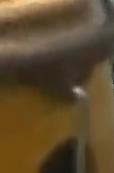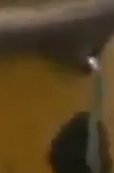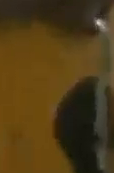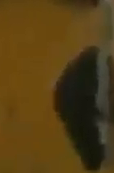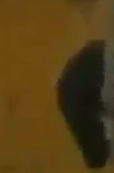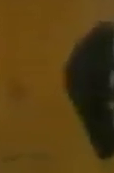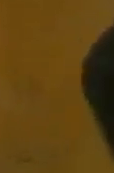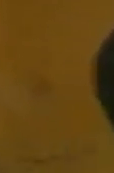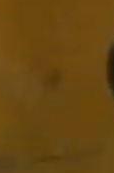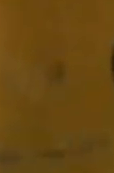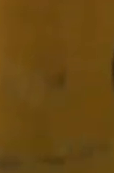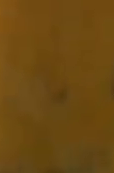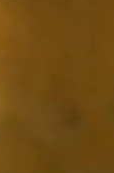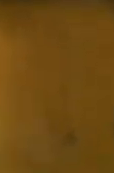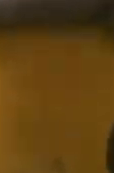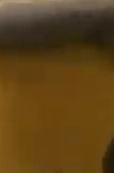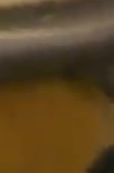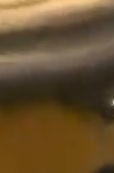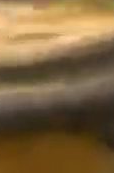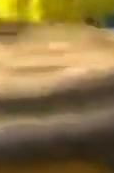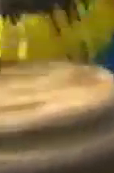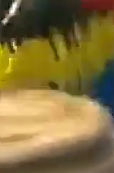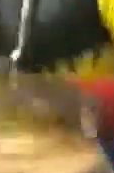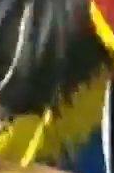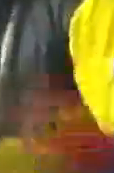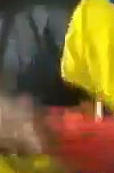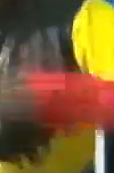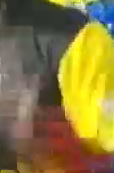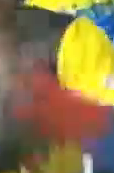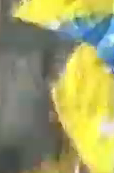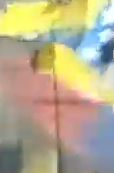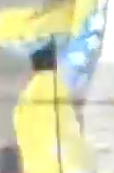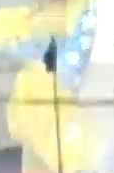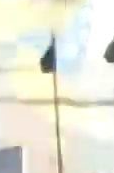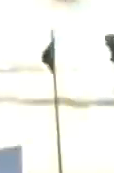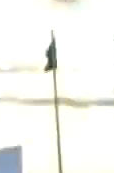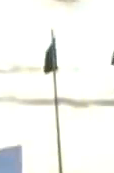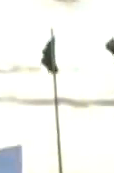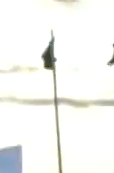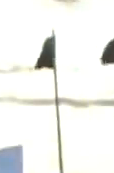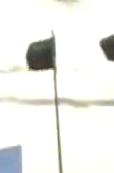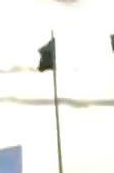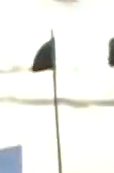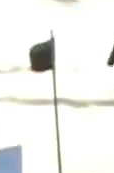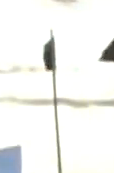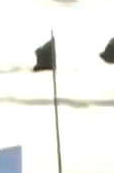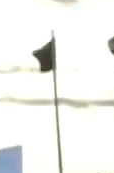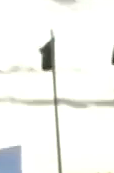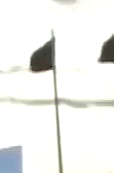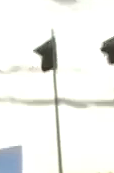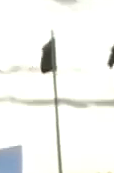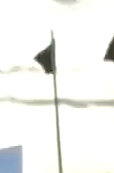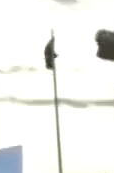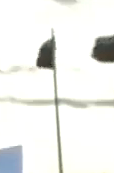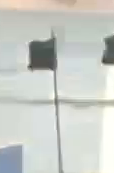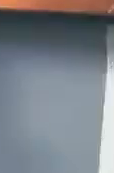financiados por el estado a lo largo y ancho del territorio nacional. Con esta información devolvemos nuevamente el pase a los estudios. Adelante.